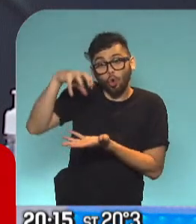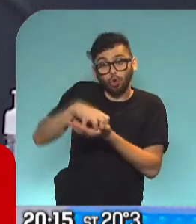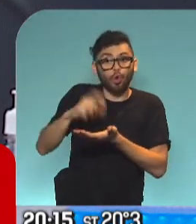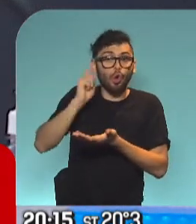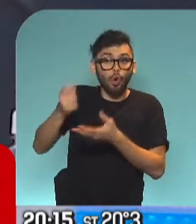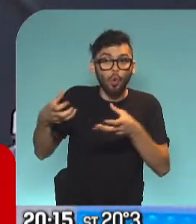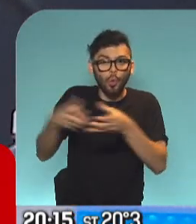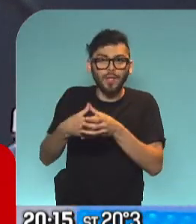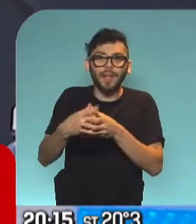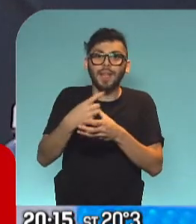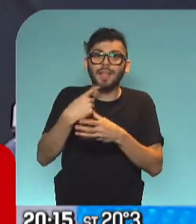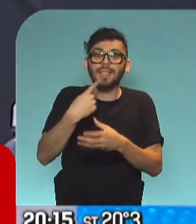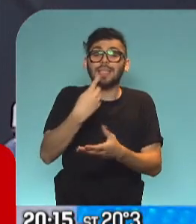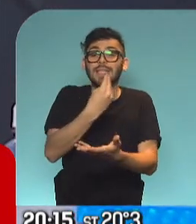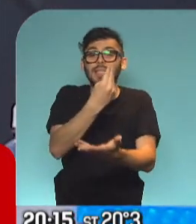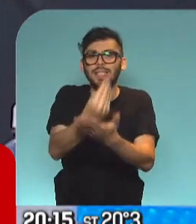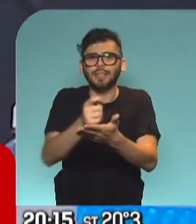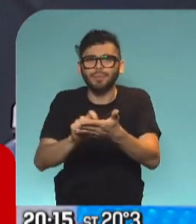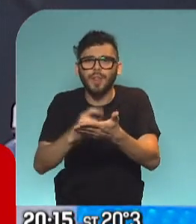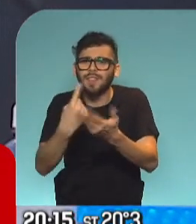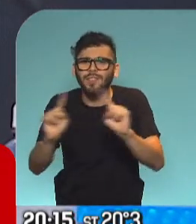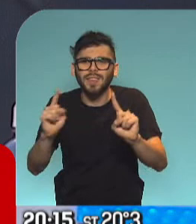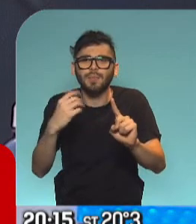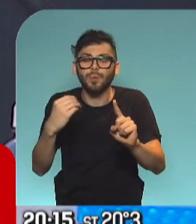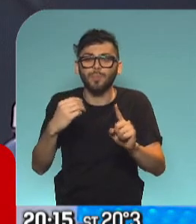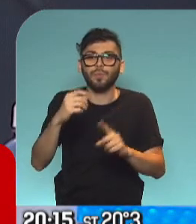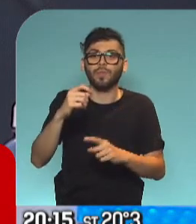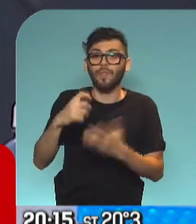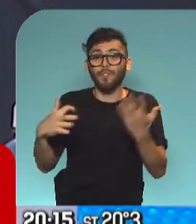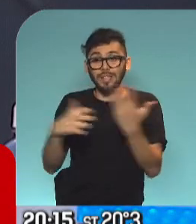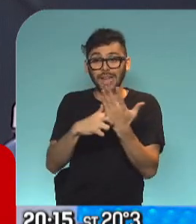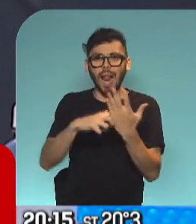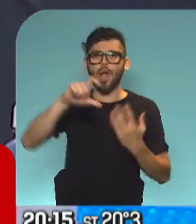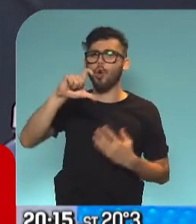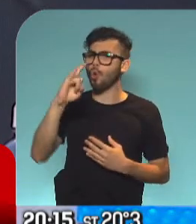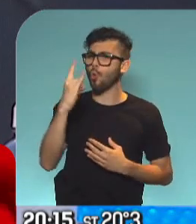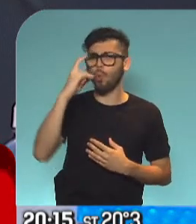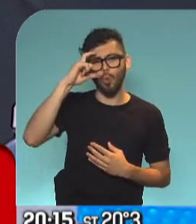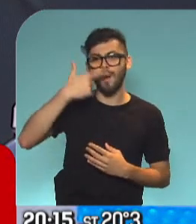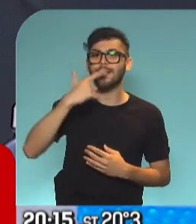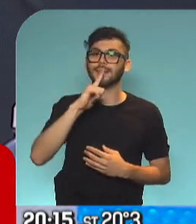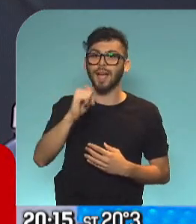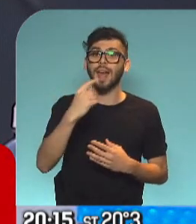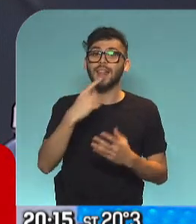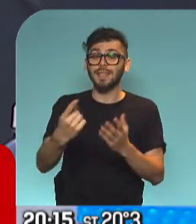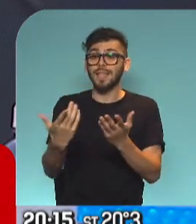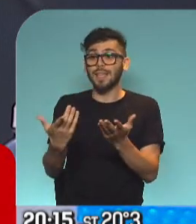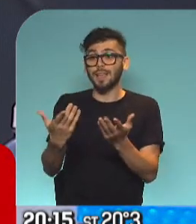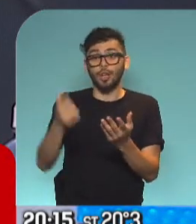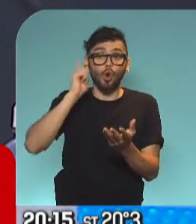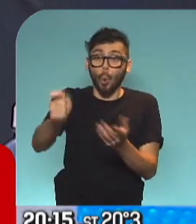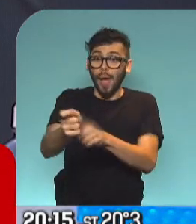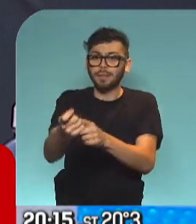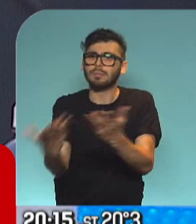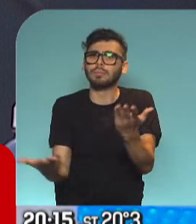los camaristas porque el fiscal Rodrigo Cuesta pidió que rechacen el amparo de Bruglia y Bertuzzi. Entonces puede